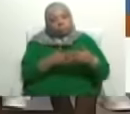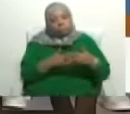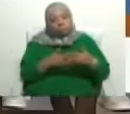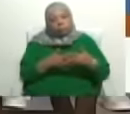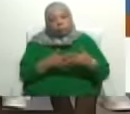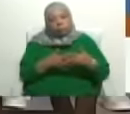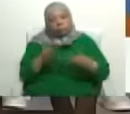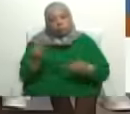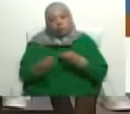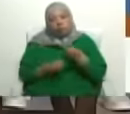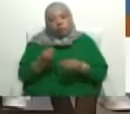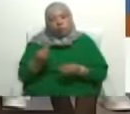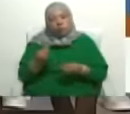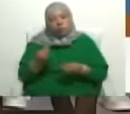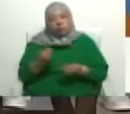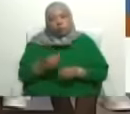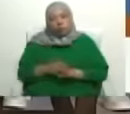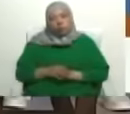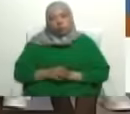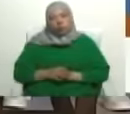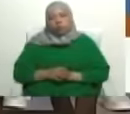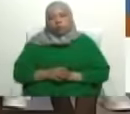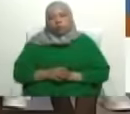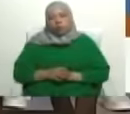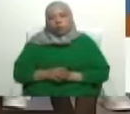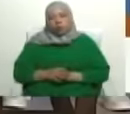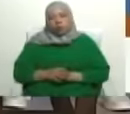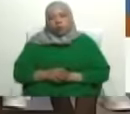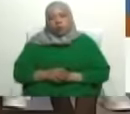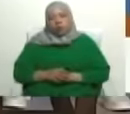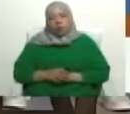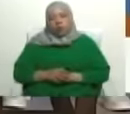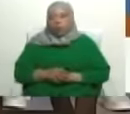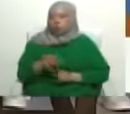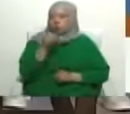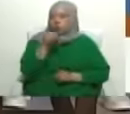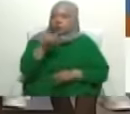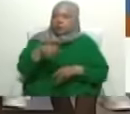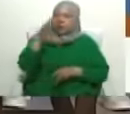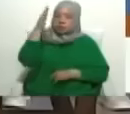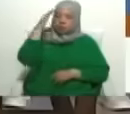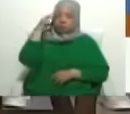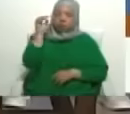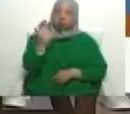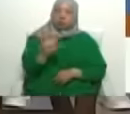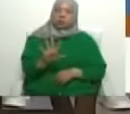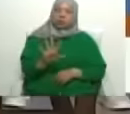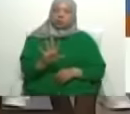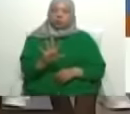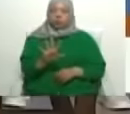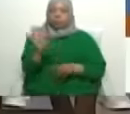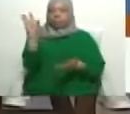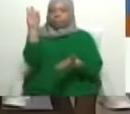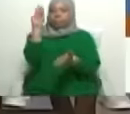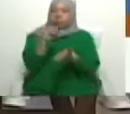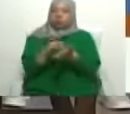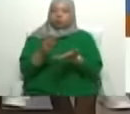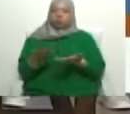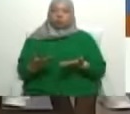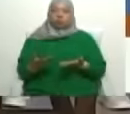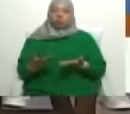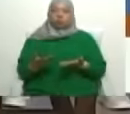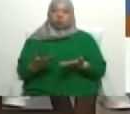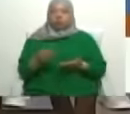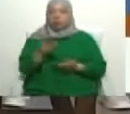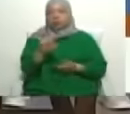si pasaran cosas como las que ya han sido develadas. 5 intentos. De